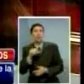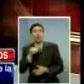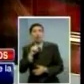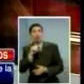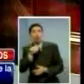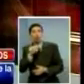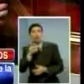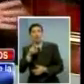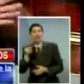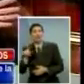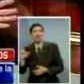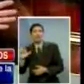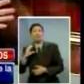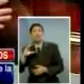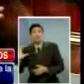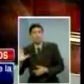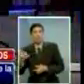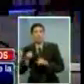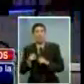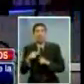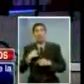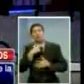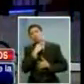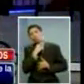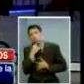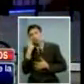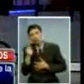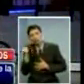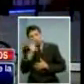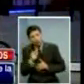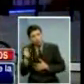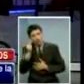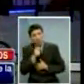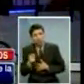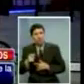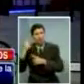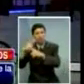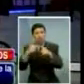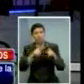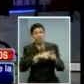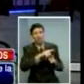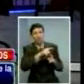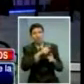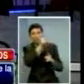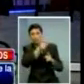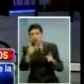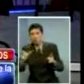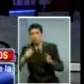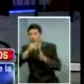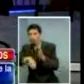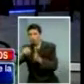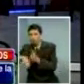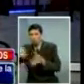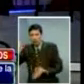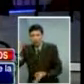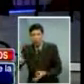gustaría también poder analizar, o desde una perspectiva un poco más amplia, todos los casos. ¿Es correcto? ¿Es